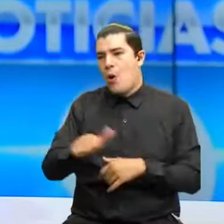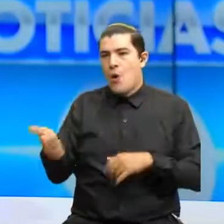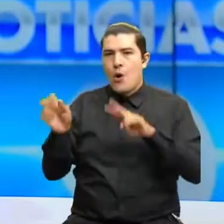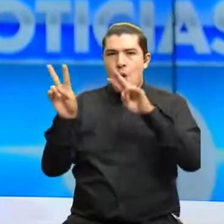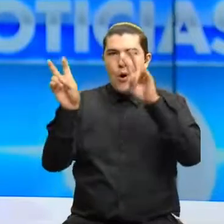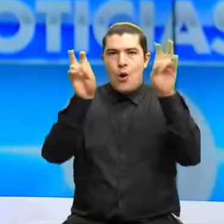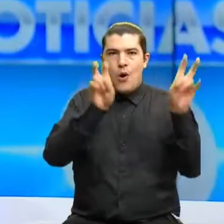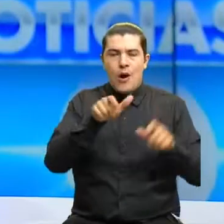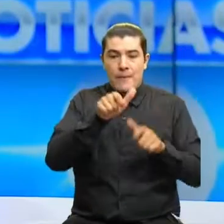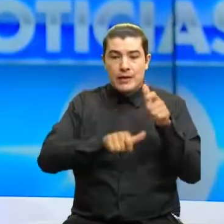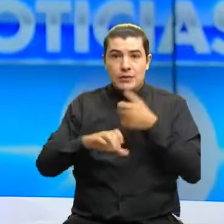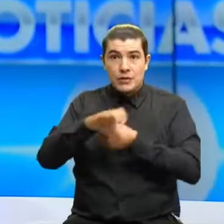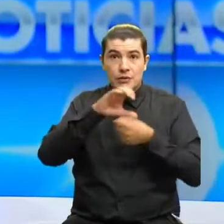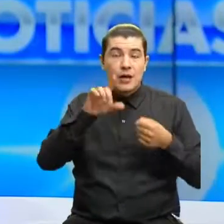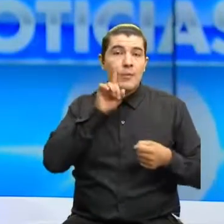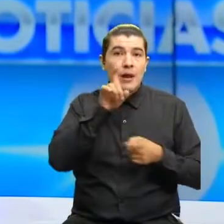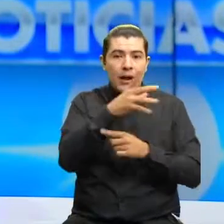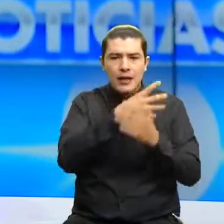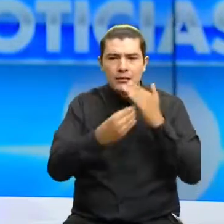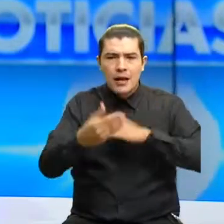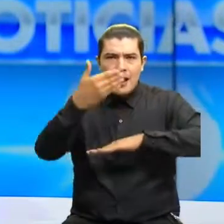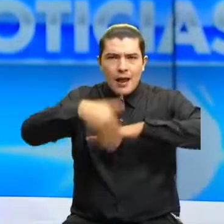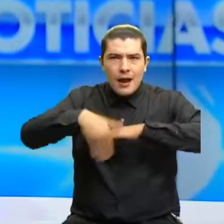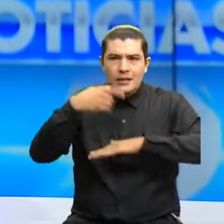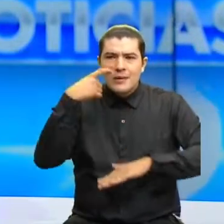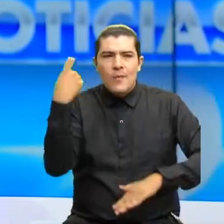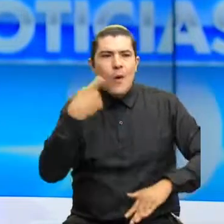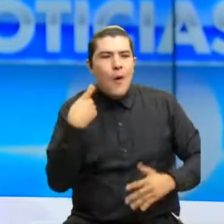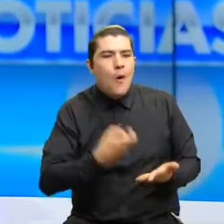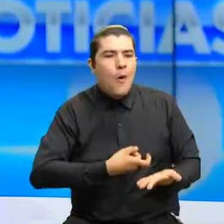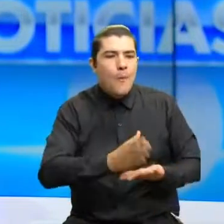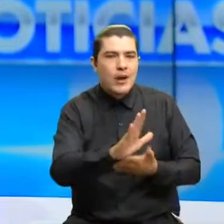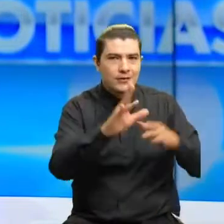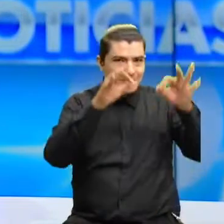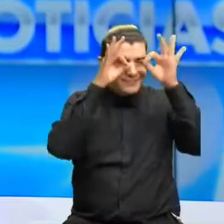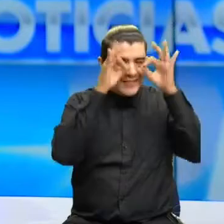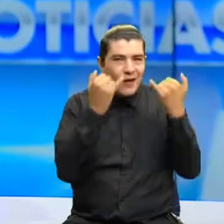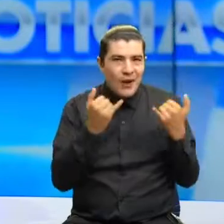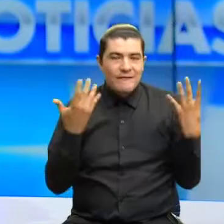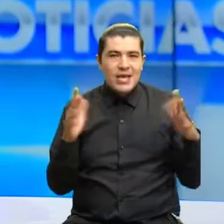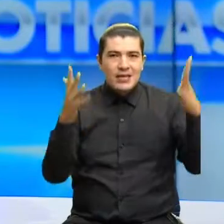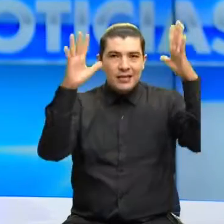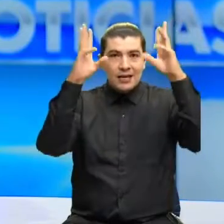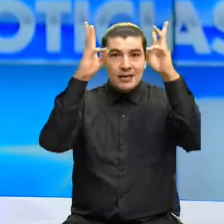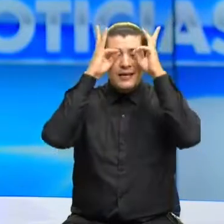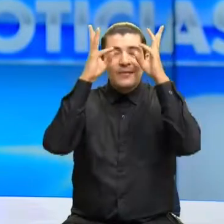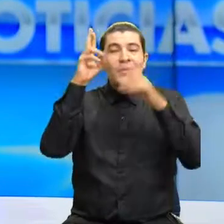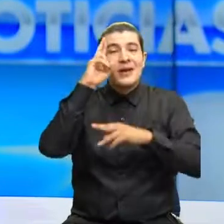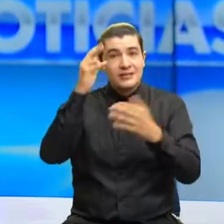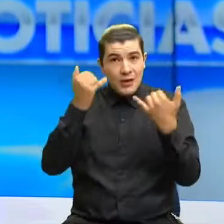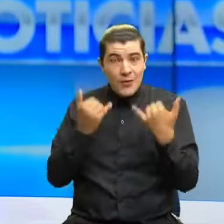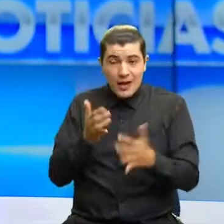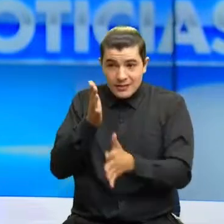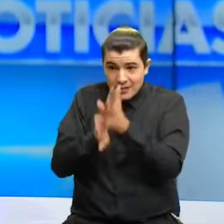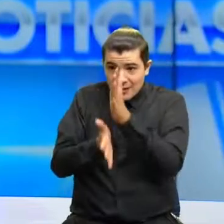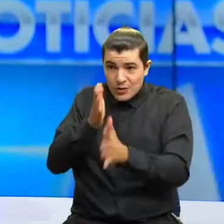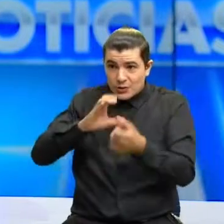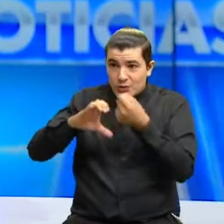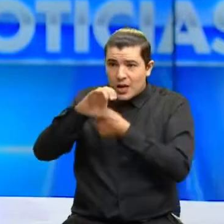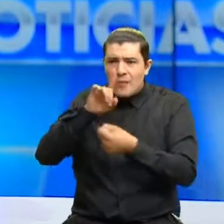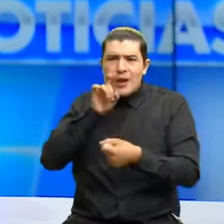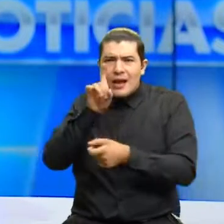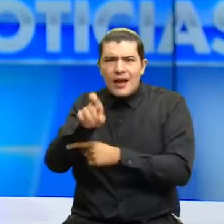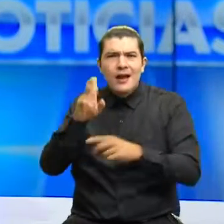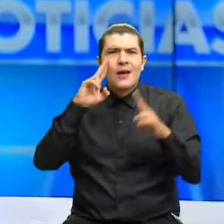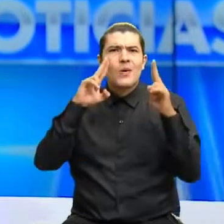Más bumangueses salen a las calles a encontrar su disfraz para las fiestas de Halloween. Por eso llegamos hasta el centro de la ciudad para conocer cuáles son